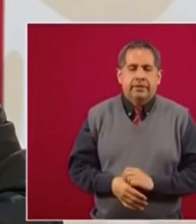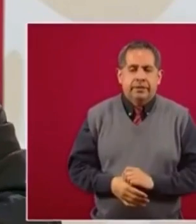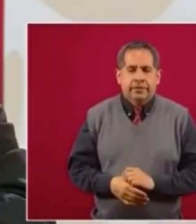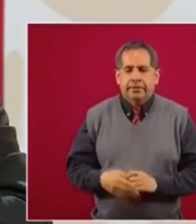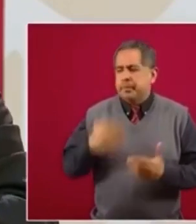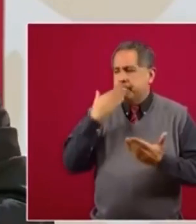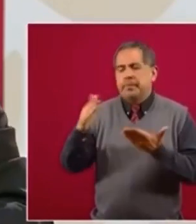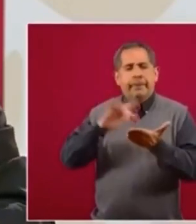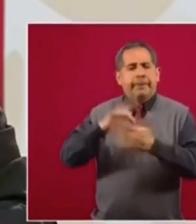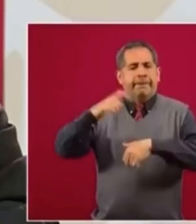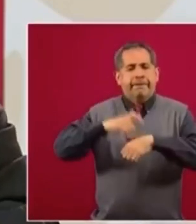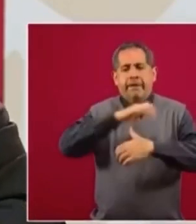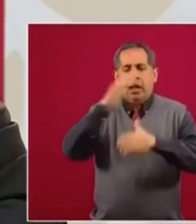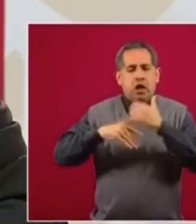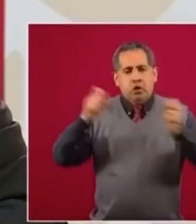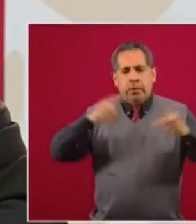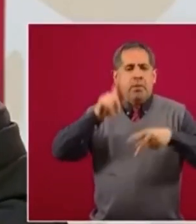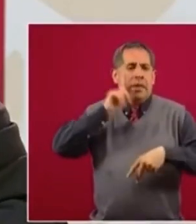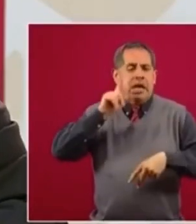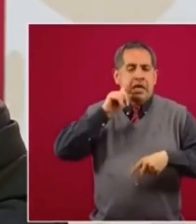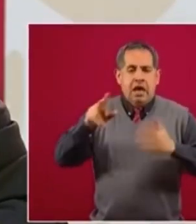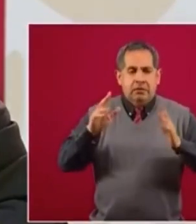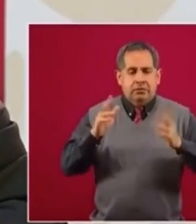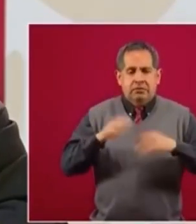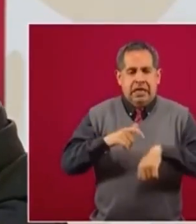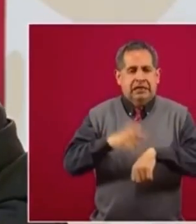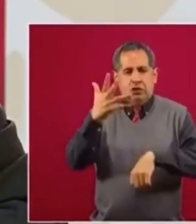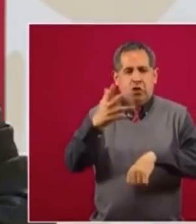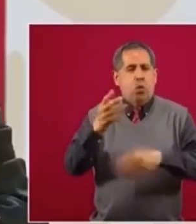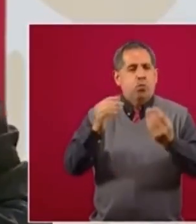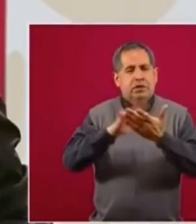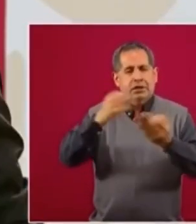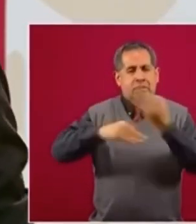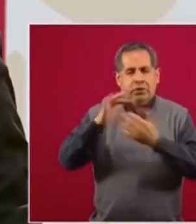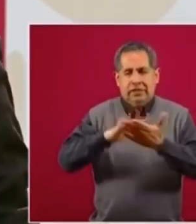Muy bien, se nos ha acabado el tiempo. Nos vemos mañana de nuevo a las 5 y muchas gracias a todas y a todos.